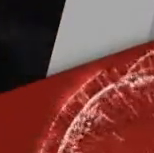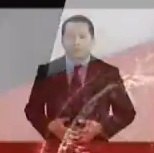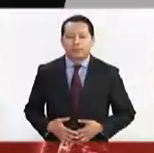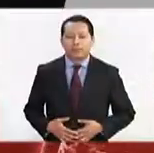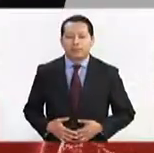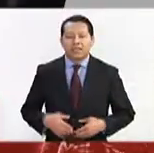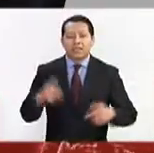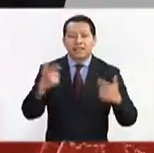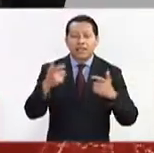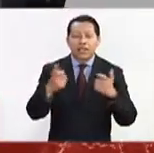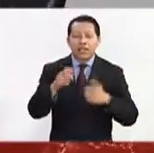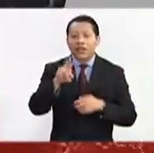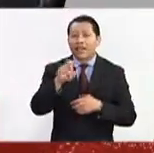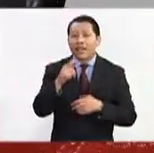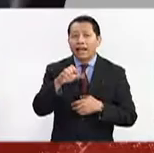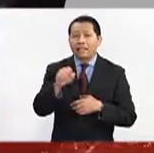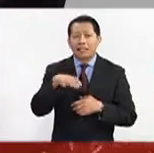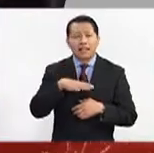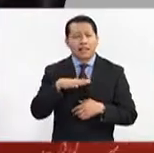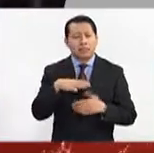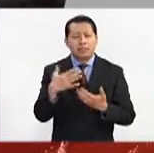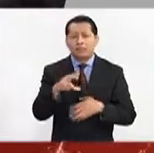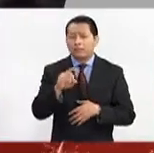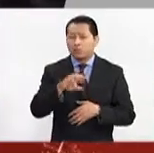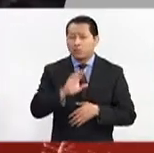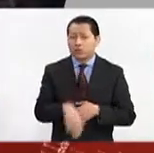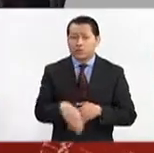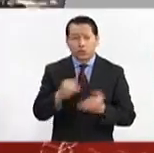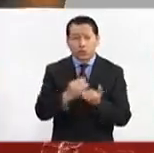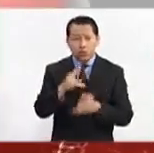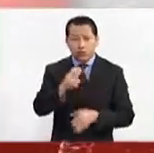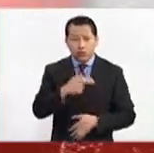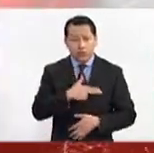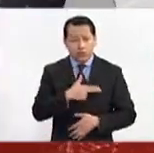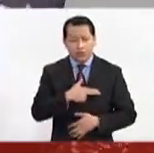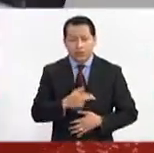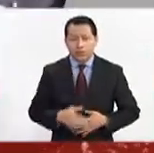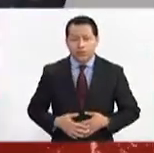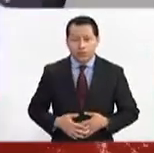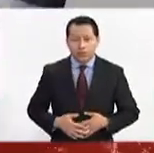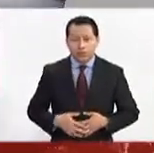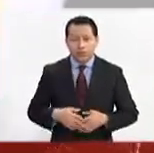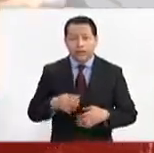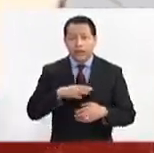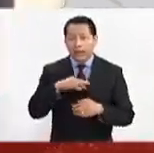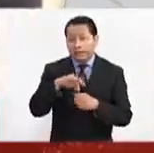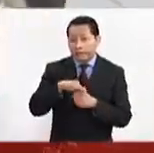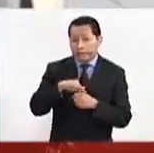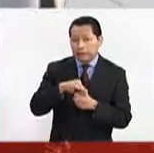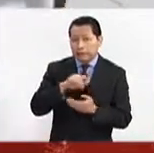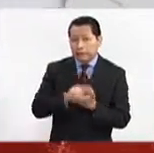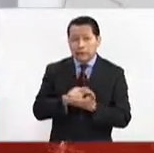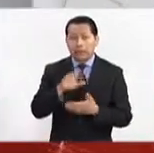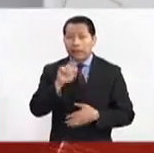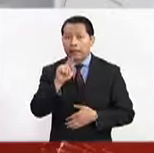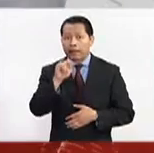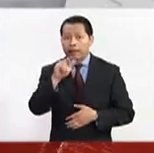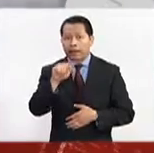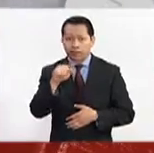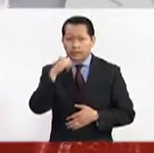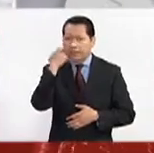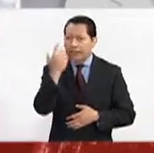Tiroteo en Las Vegas deja más de 50 muertos y más de 200 heridos. En un referendo ilegal, los catalanes dicen sí